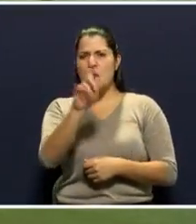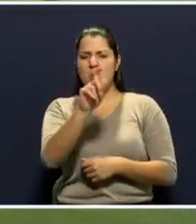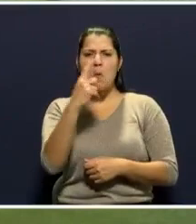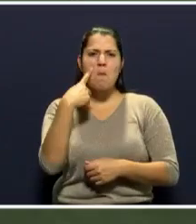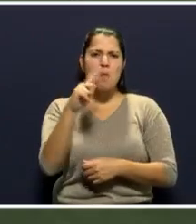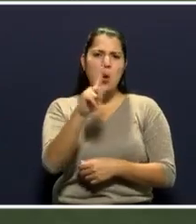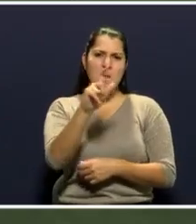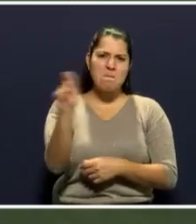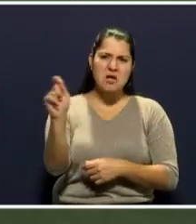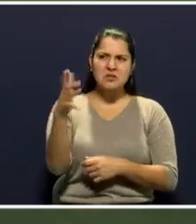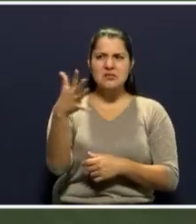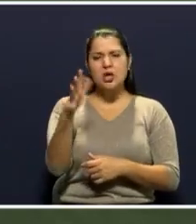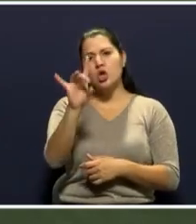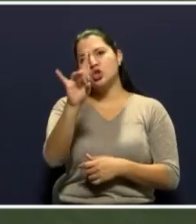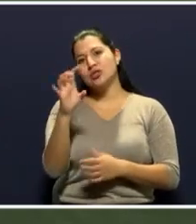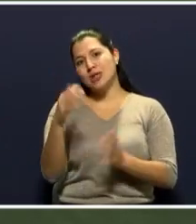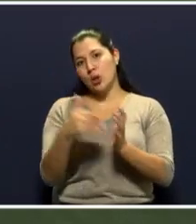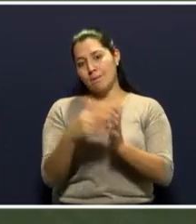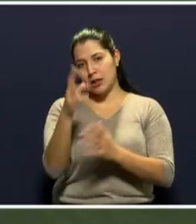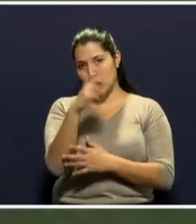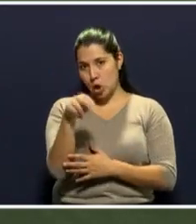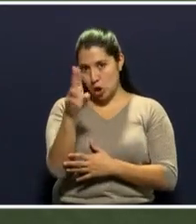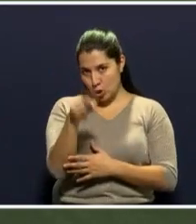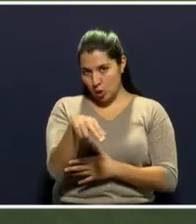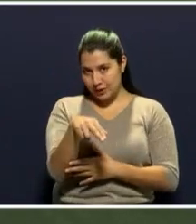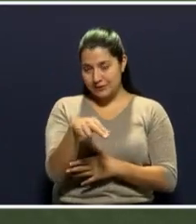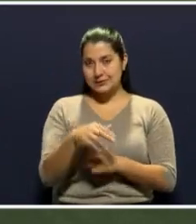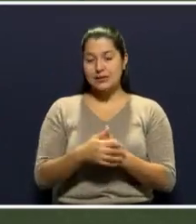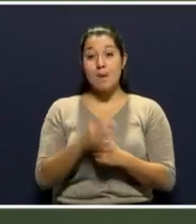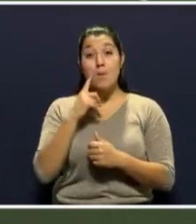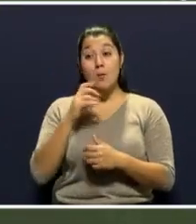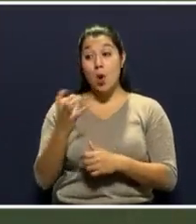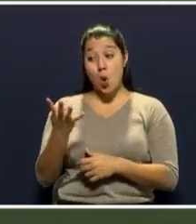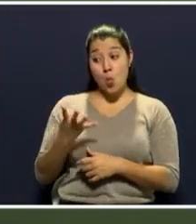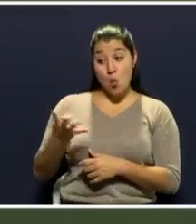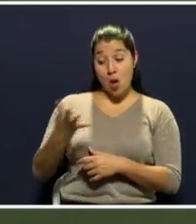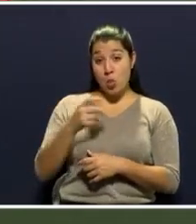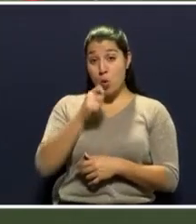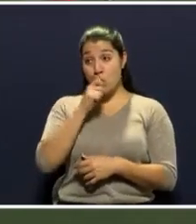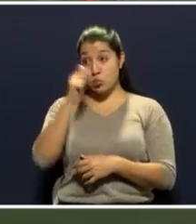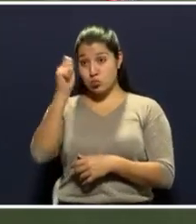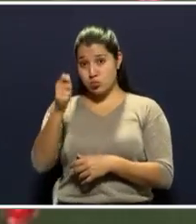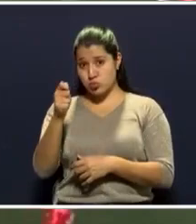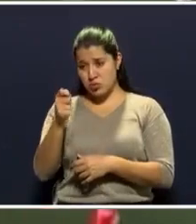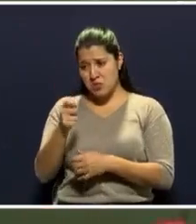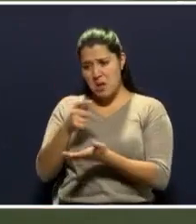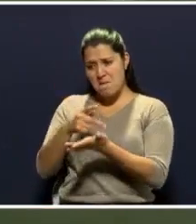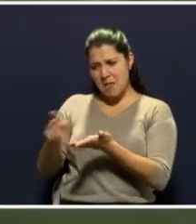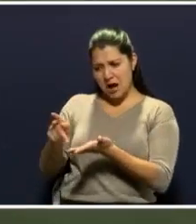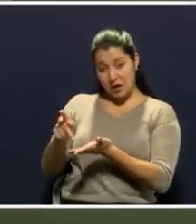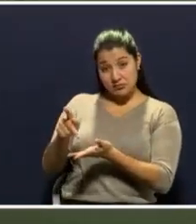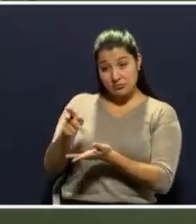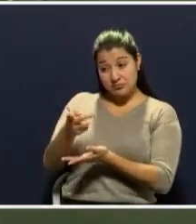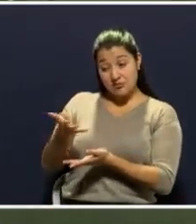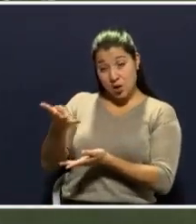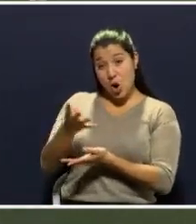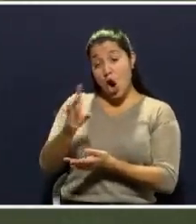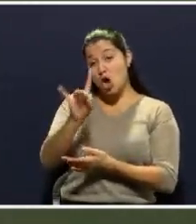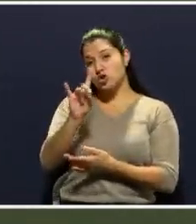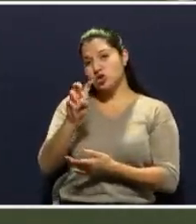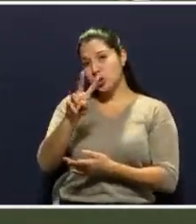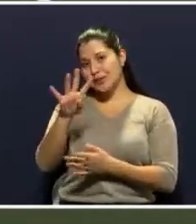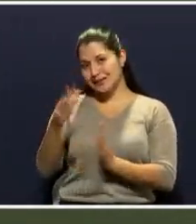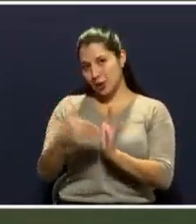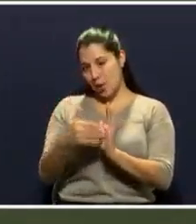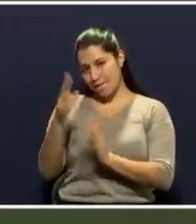los 800,000 colones. De hecho, un cuarteto arbitral gana por partido en primera división una suma de 825,000